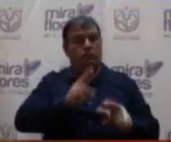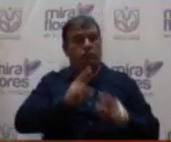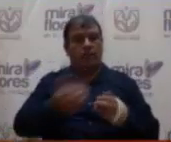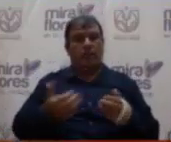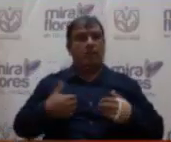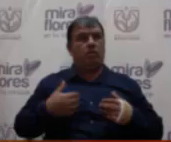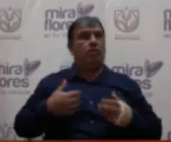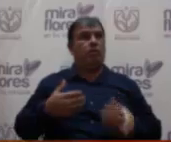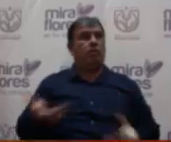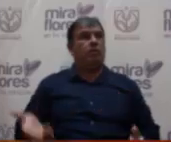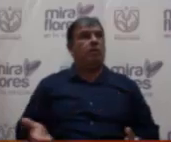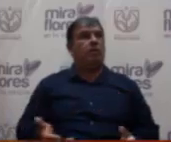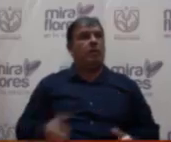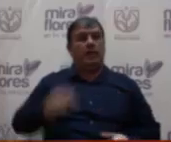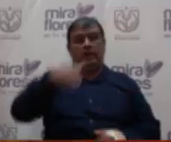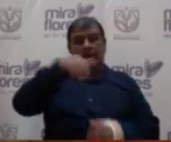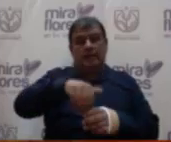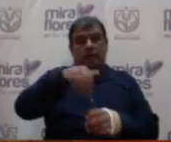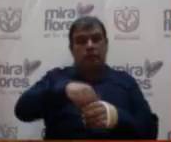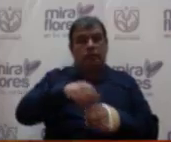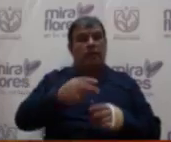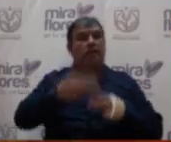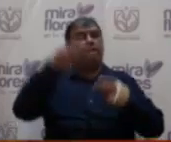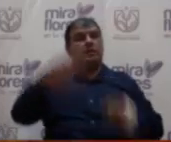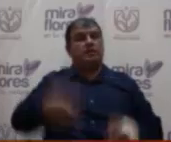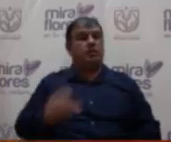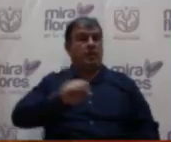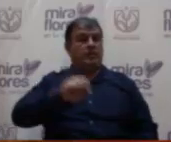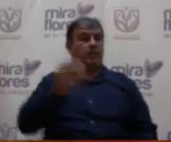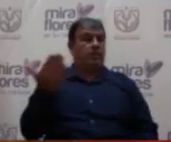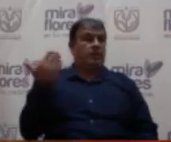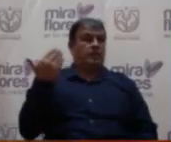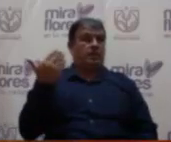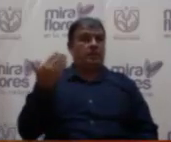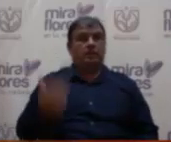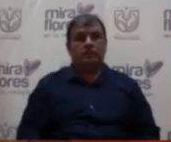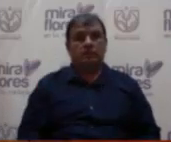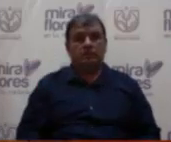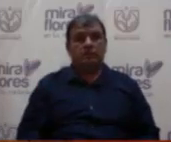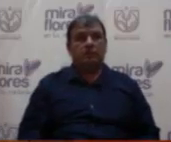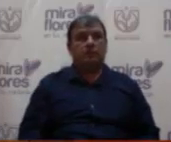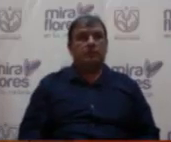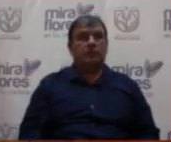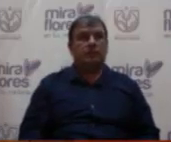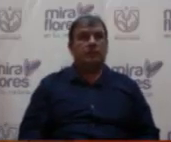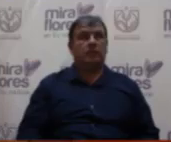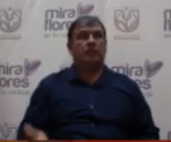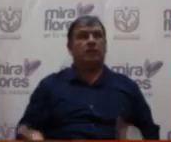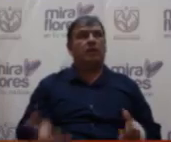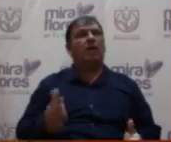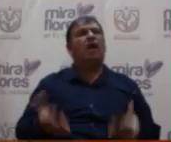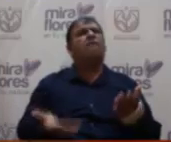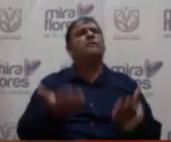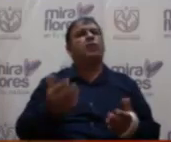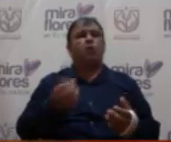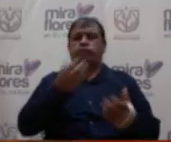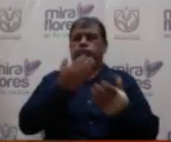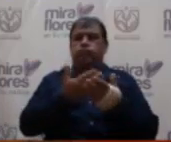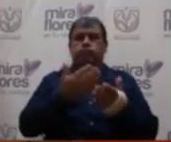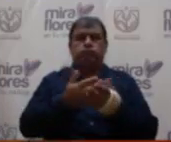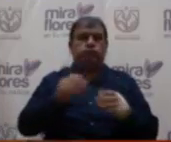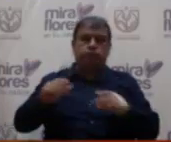que ha tenido las elecciones vecinales el sábado pasado, en la que ha habido una muy